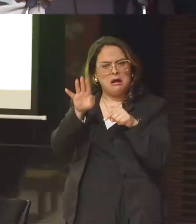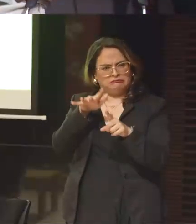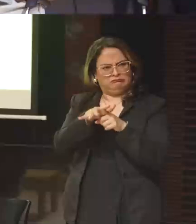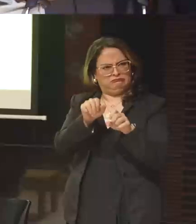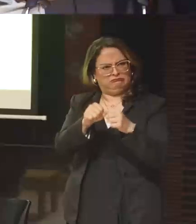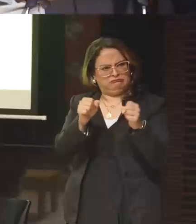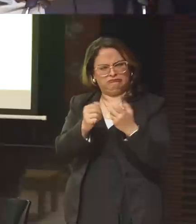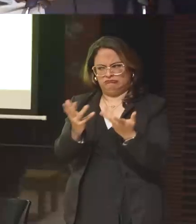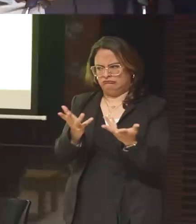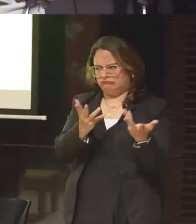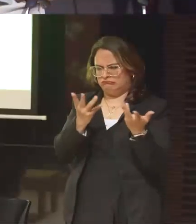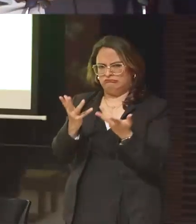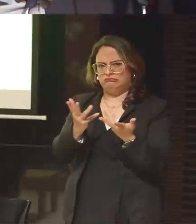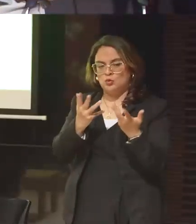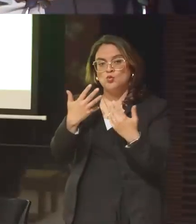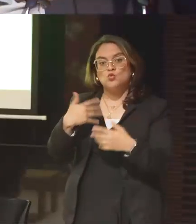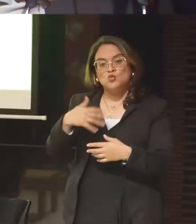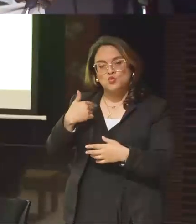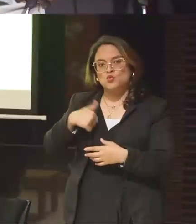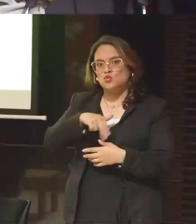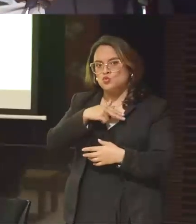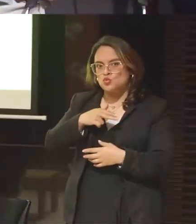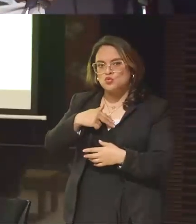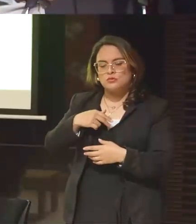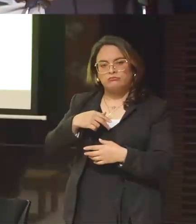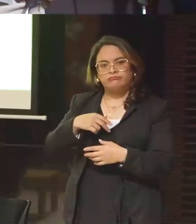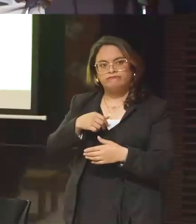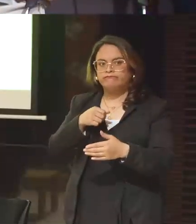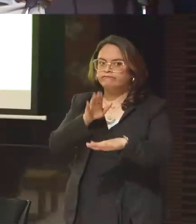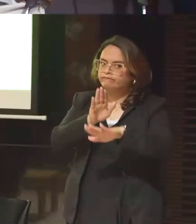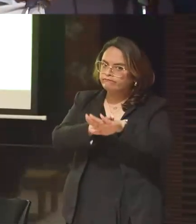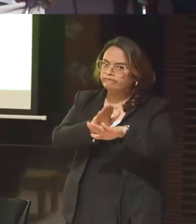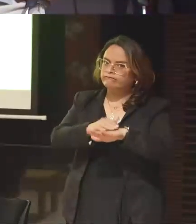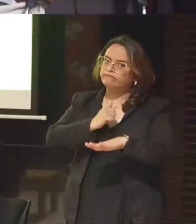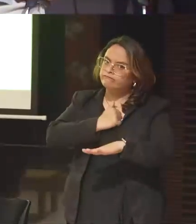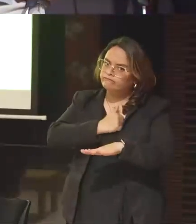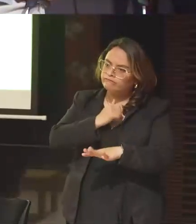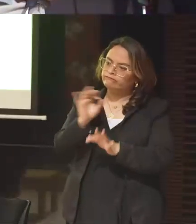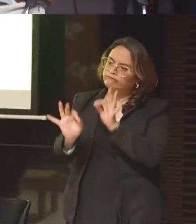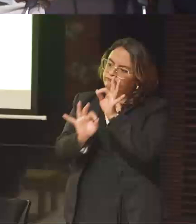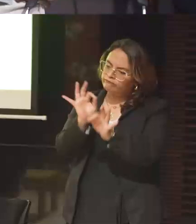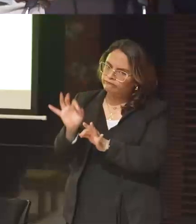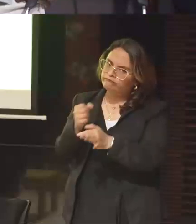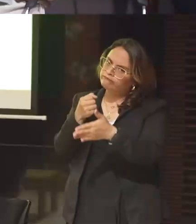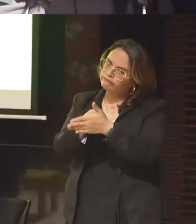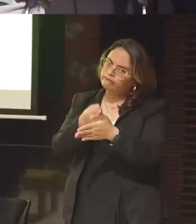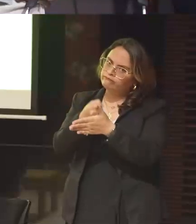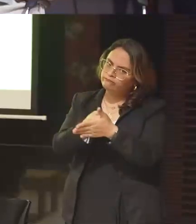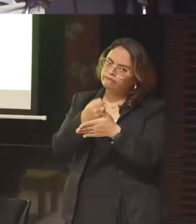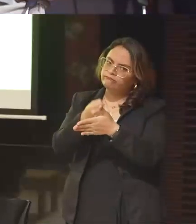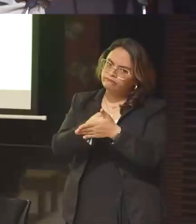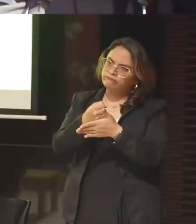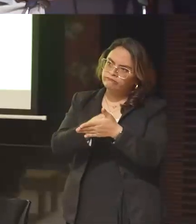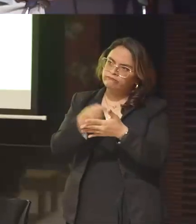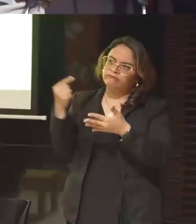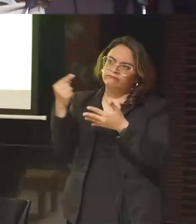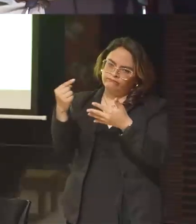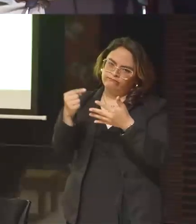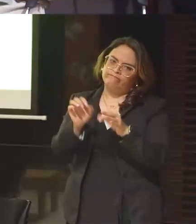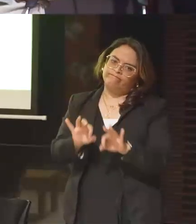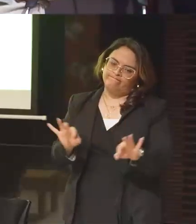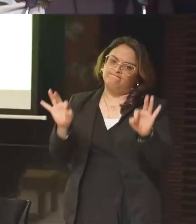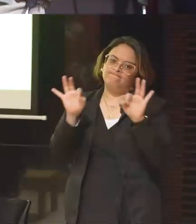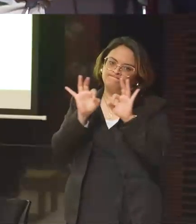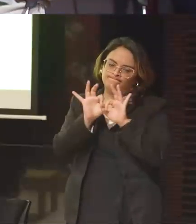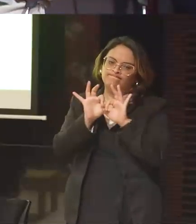un ejercicio muy fuerte en defensa de la infraestructura. Tiene varias cosas que son importantes.